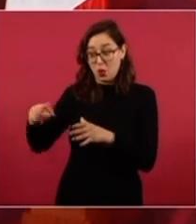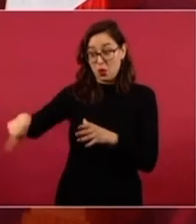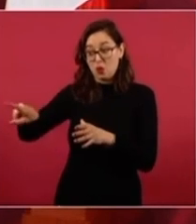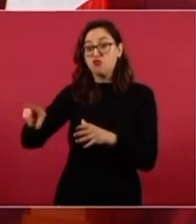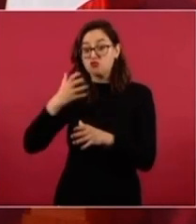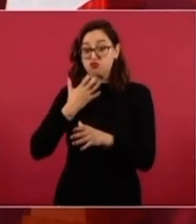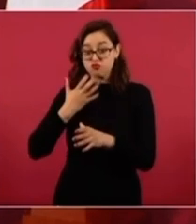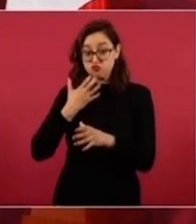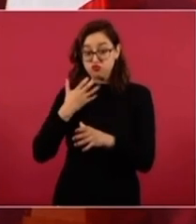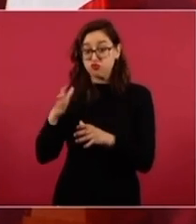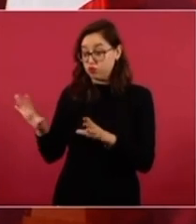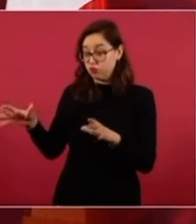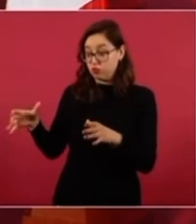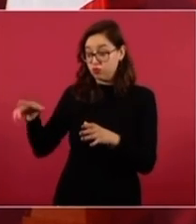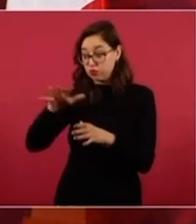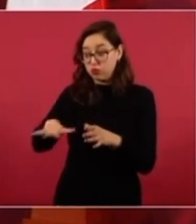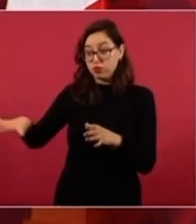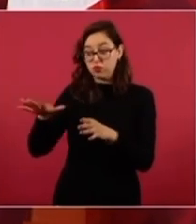Tenga